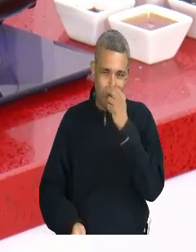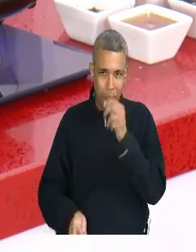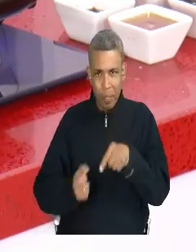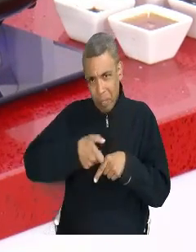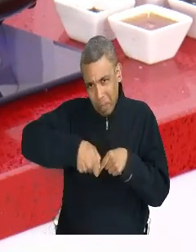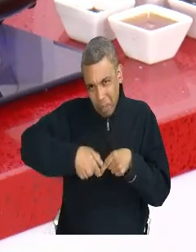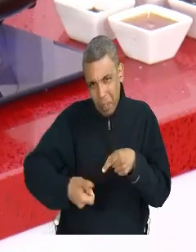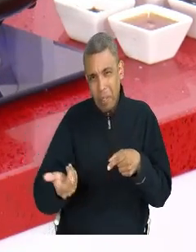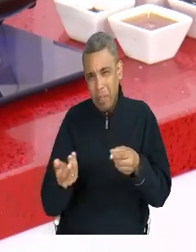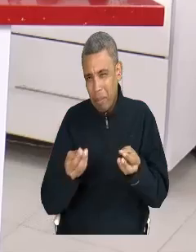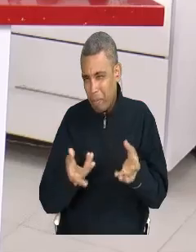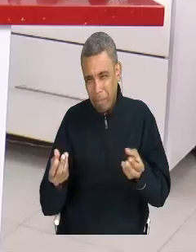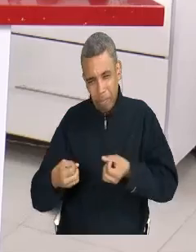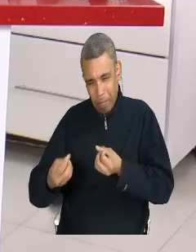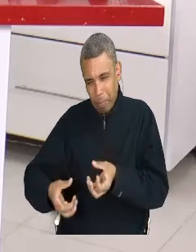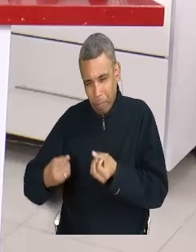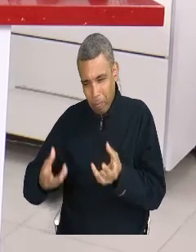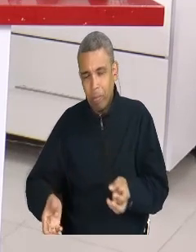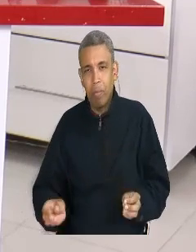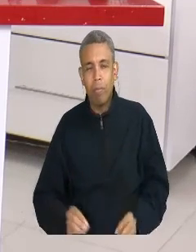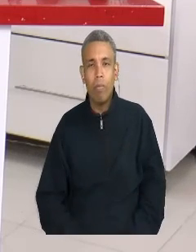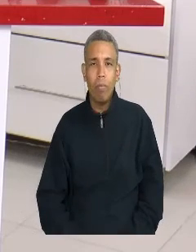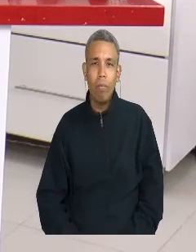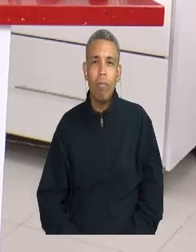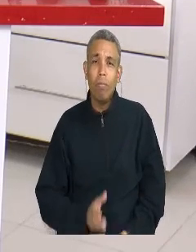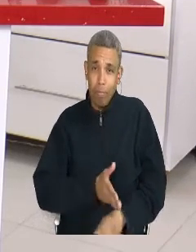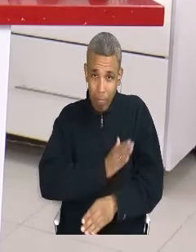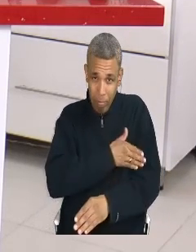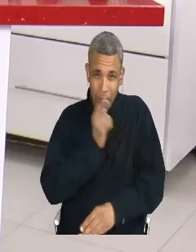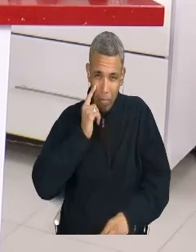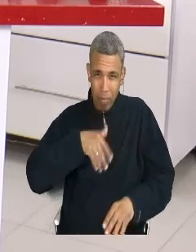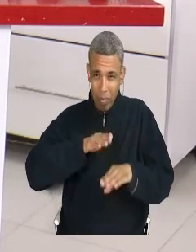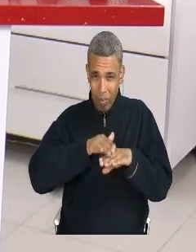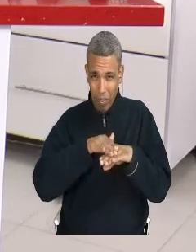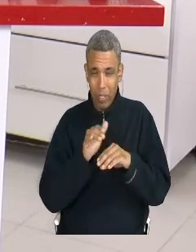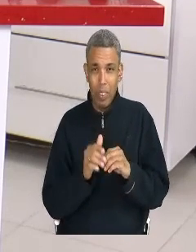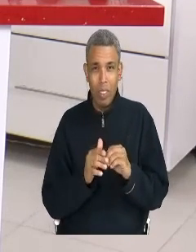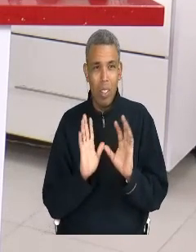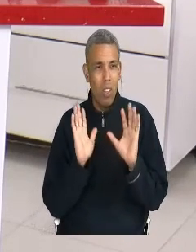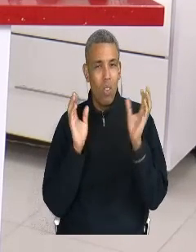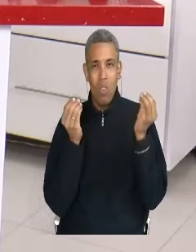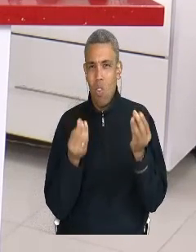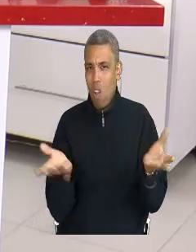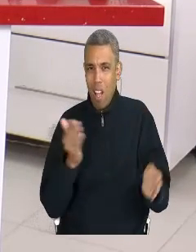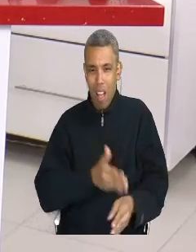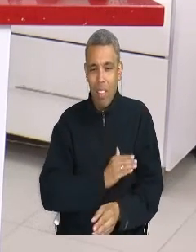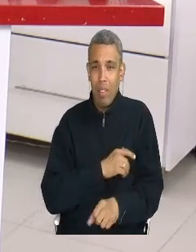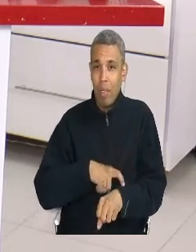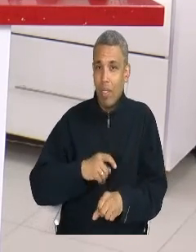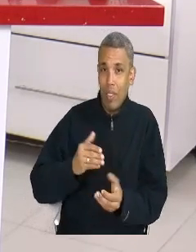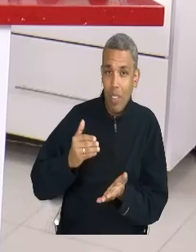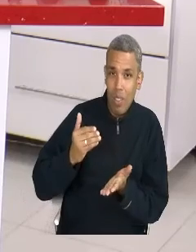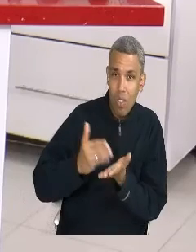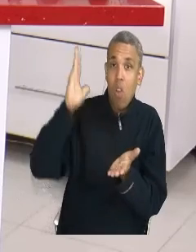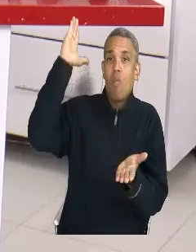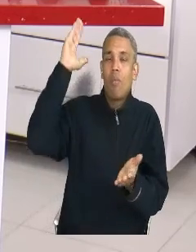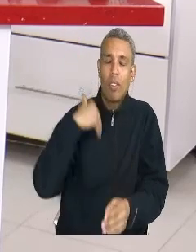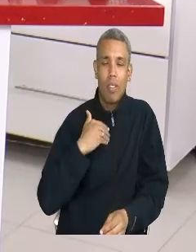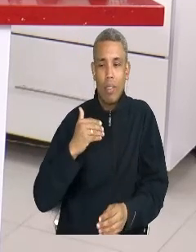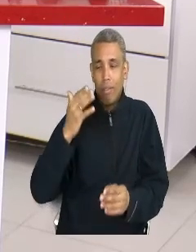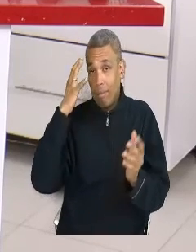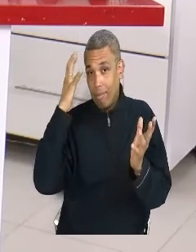cocción. Recuerden, como les he venido diciendo, tenemos muchas cosas listicas. Dijo,